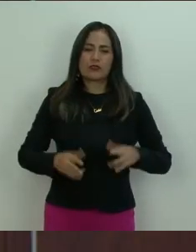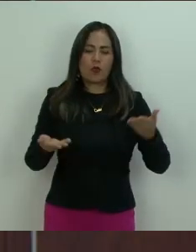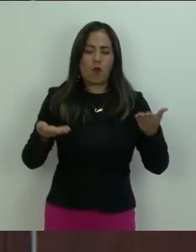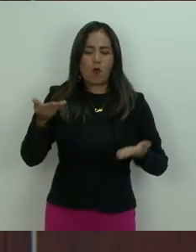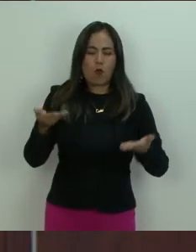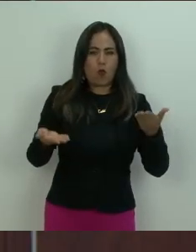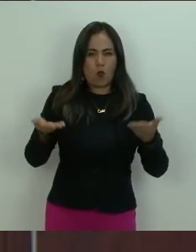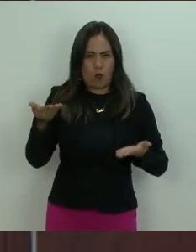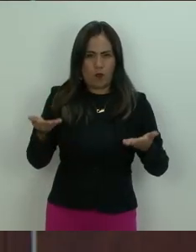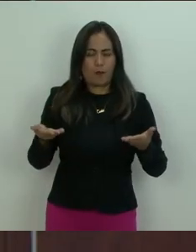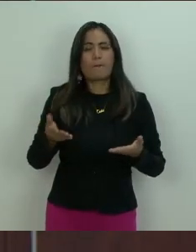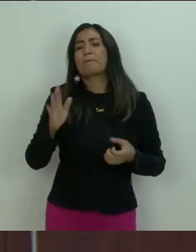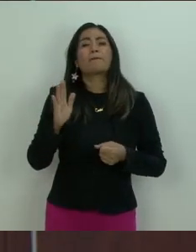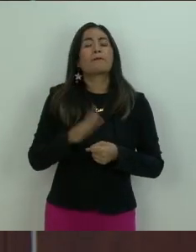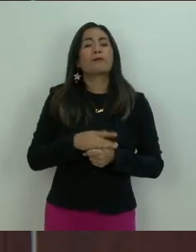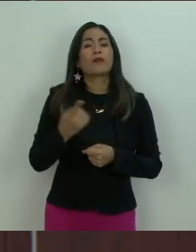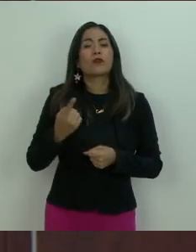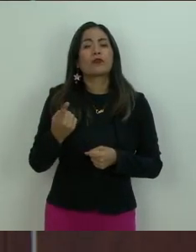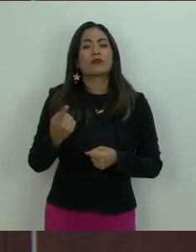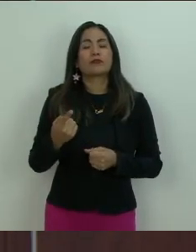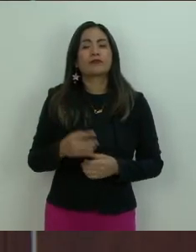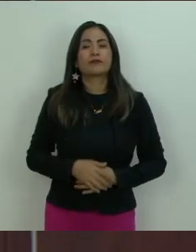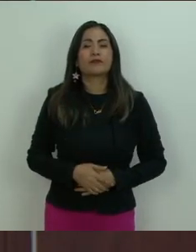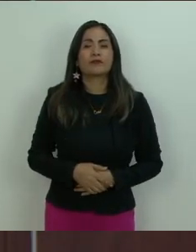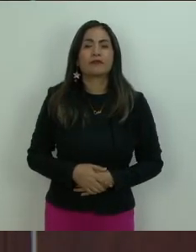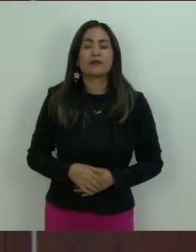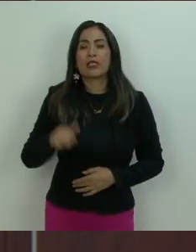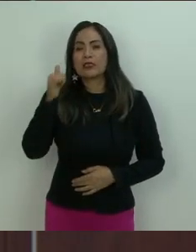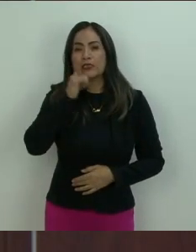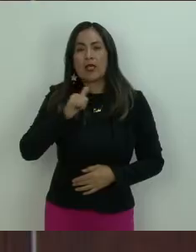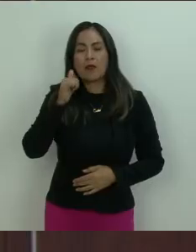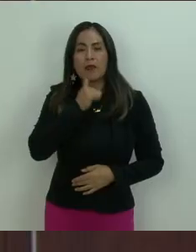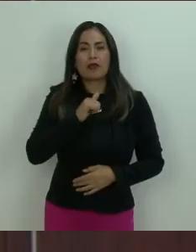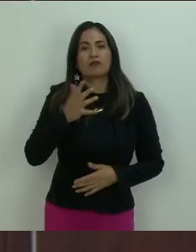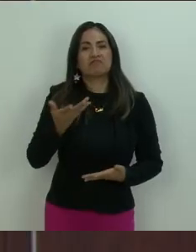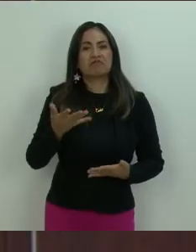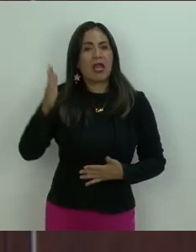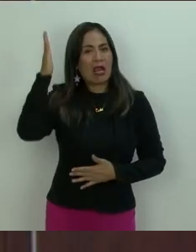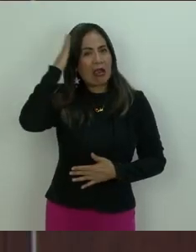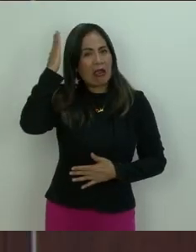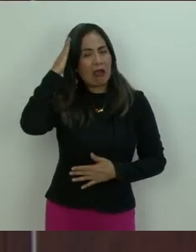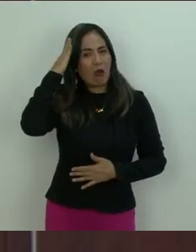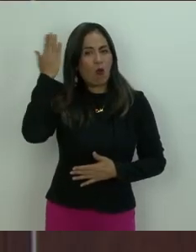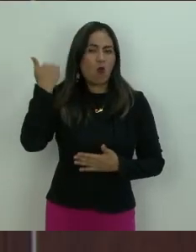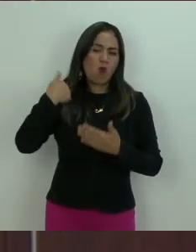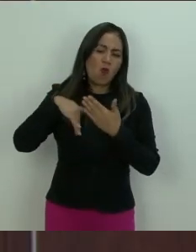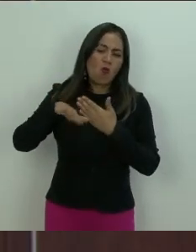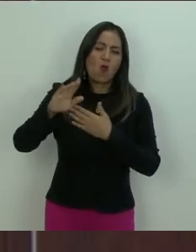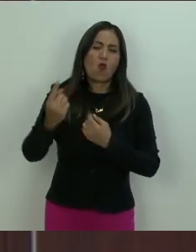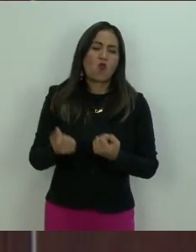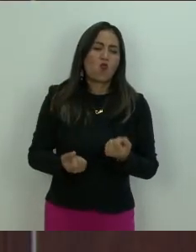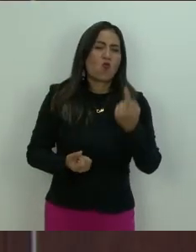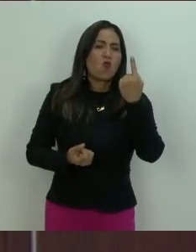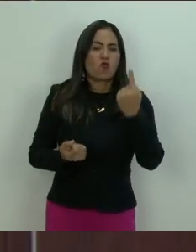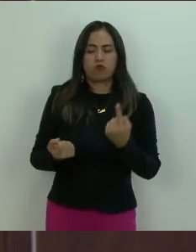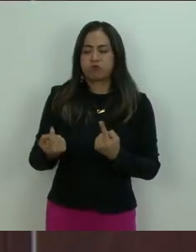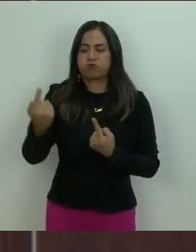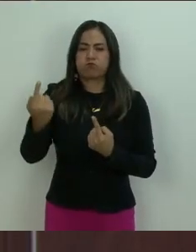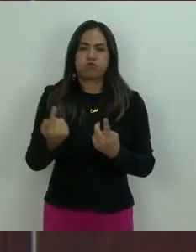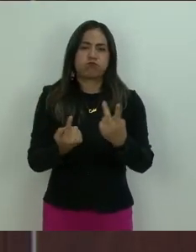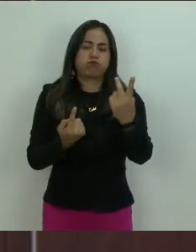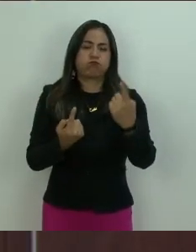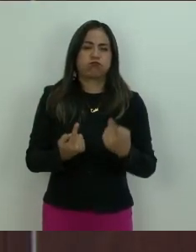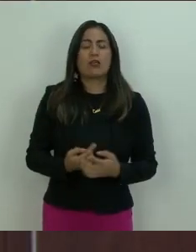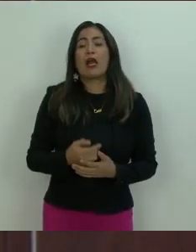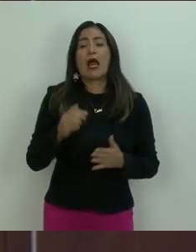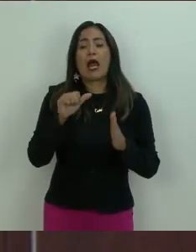proporcional, porque prácticamente han sido liderazgos muy aislados. Entonces, el artículo 7